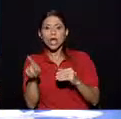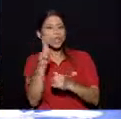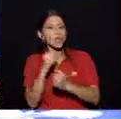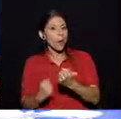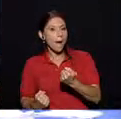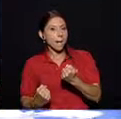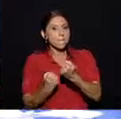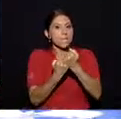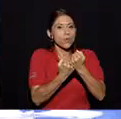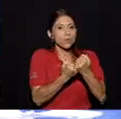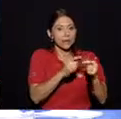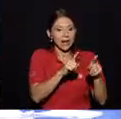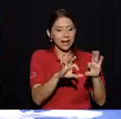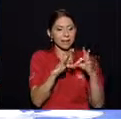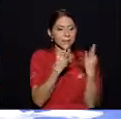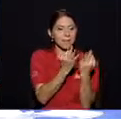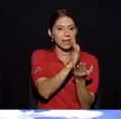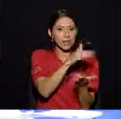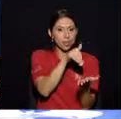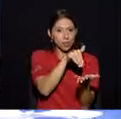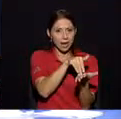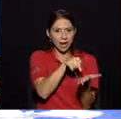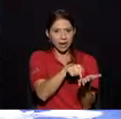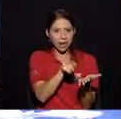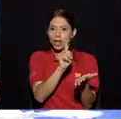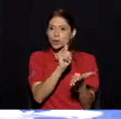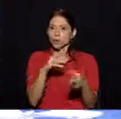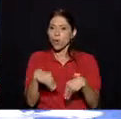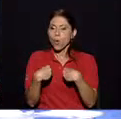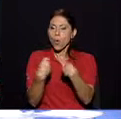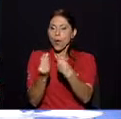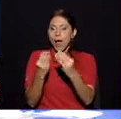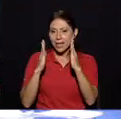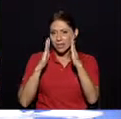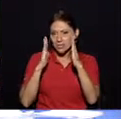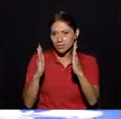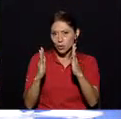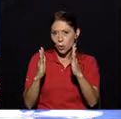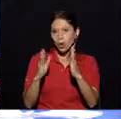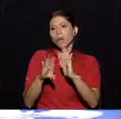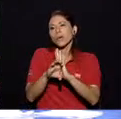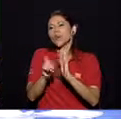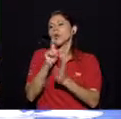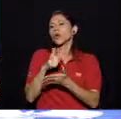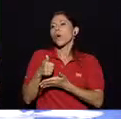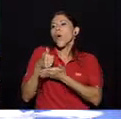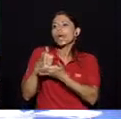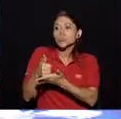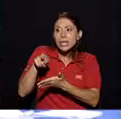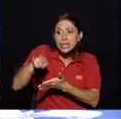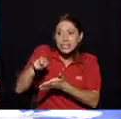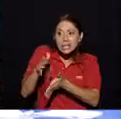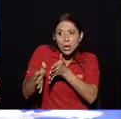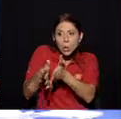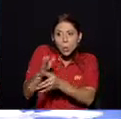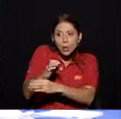en la familia, no hay solidaridad para apoyarse. ¿Y qué va a pasar después con una situación de una